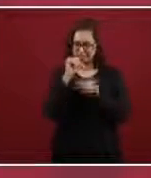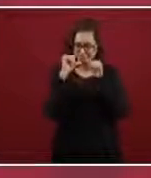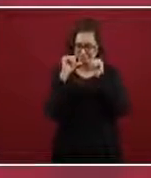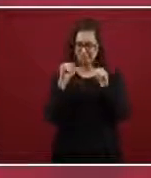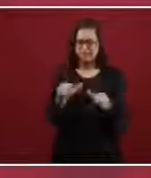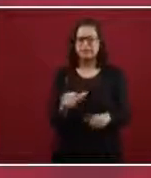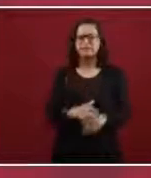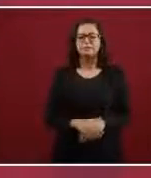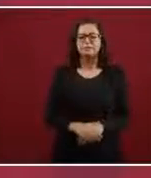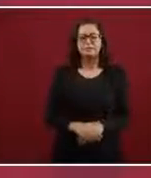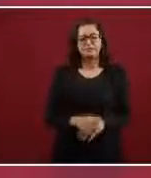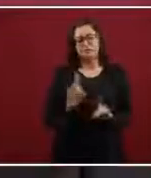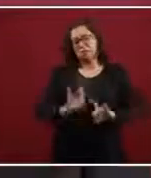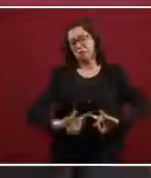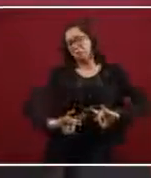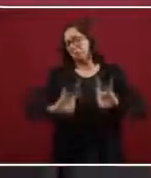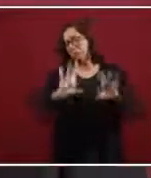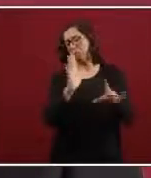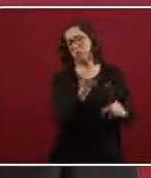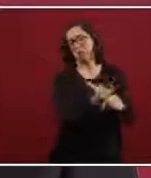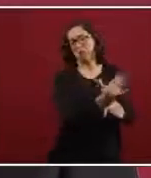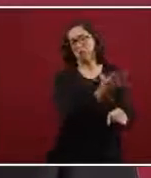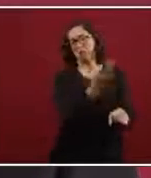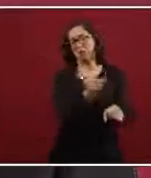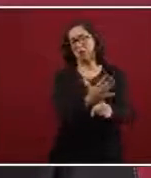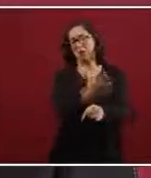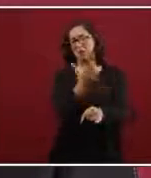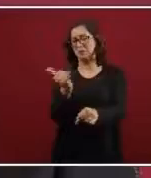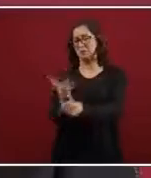nada. Este tipo de cosas